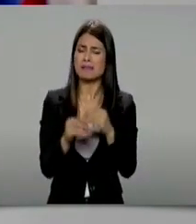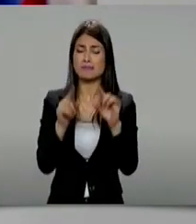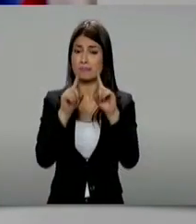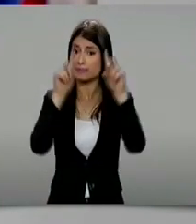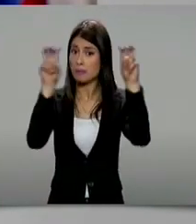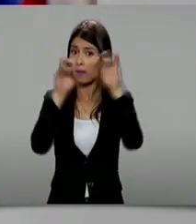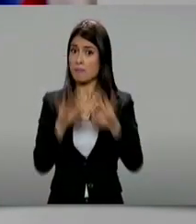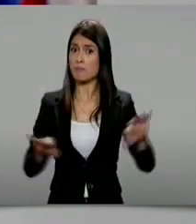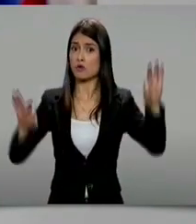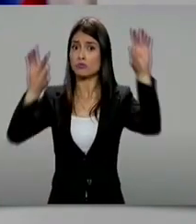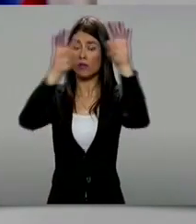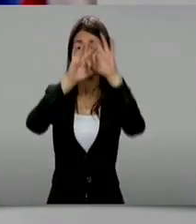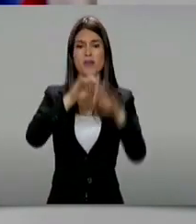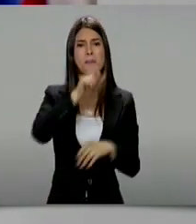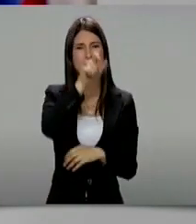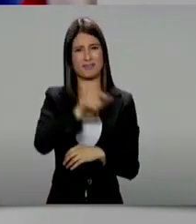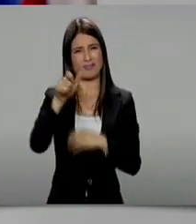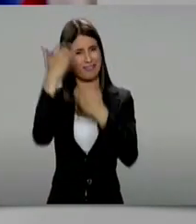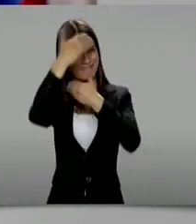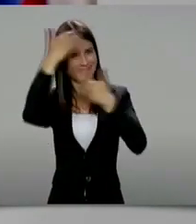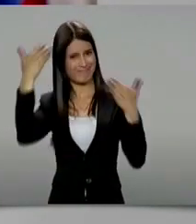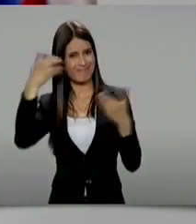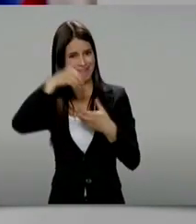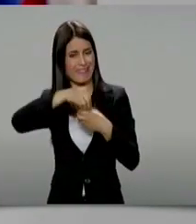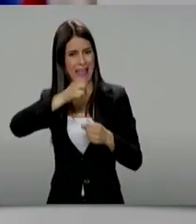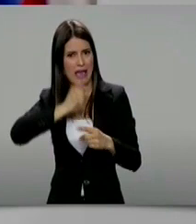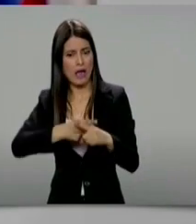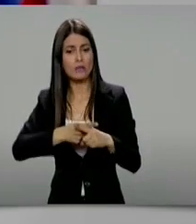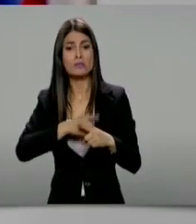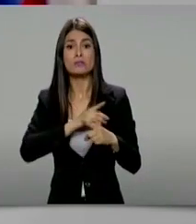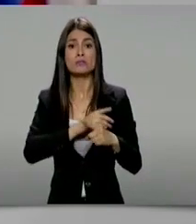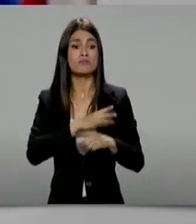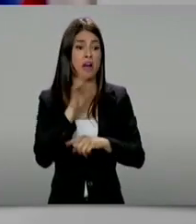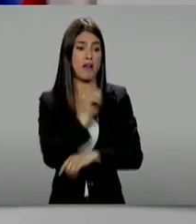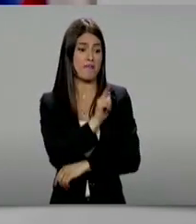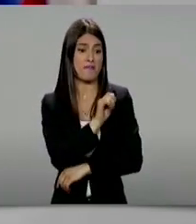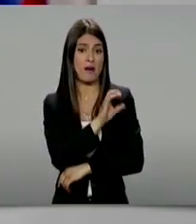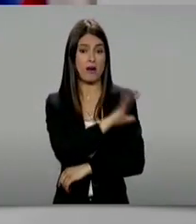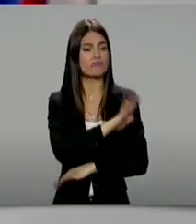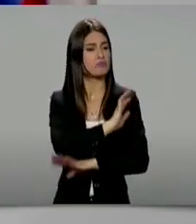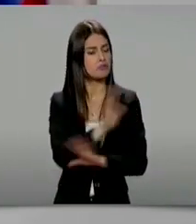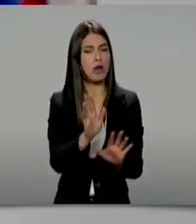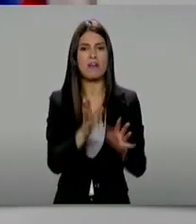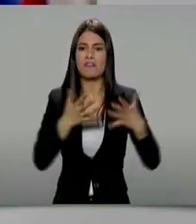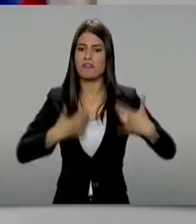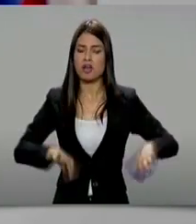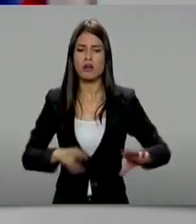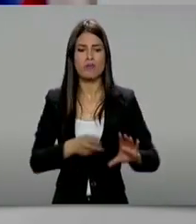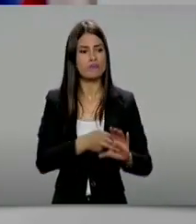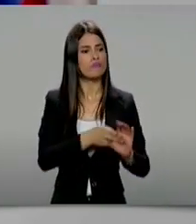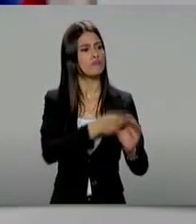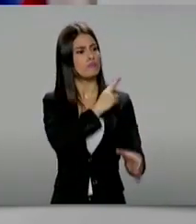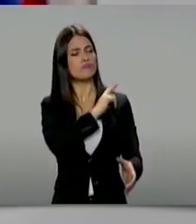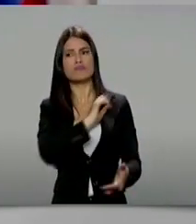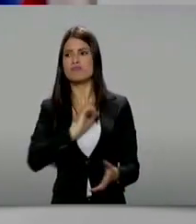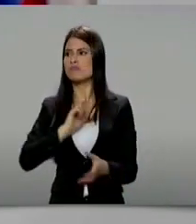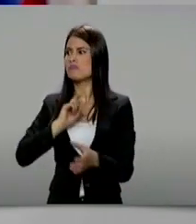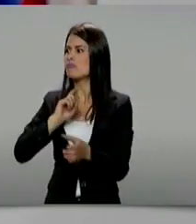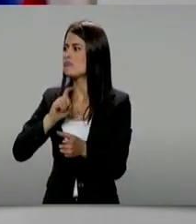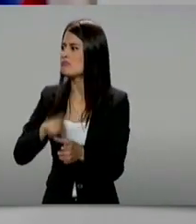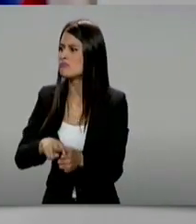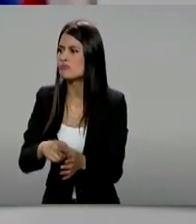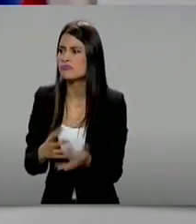vida civil Colombia hemos sufrido especialmente ese drama por eso en el acuerdo se creó una comisión de